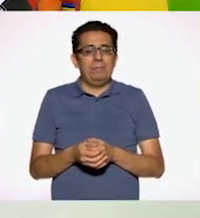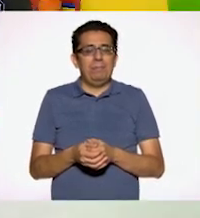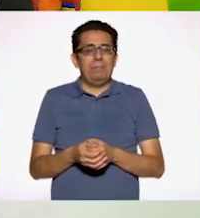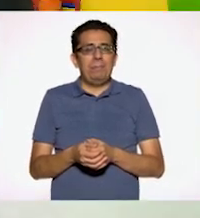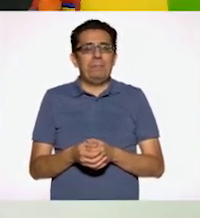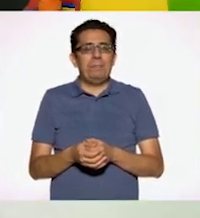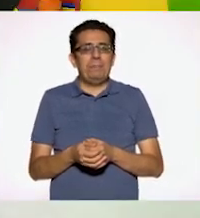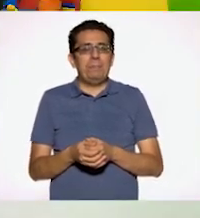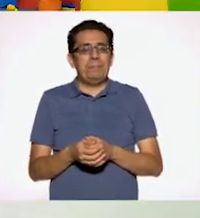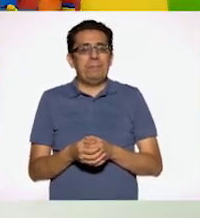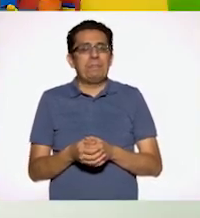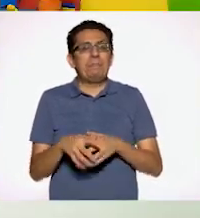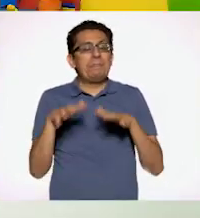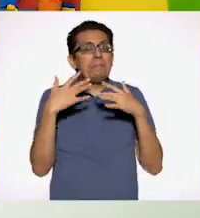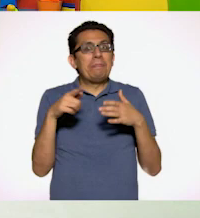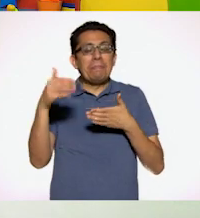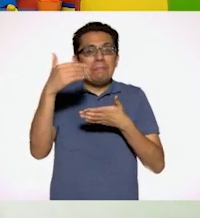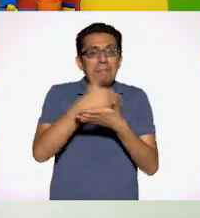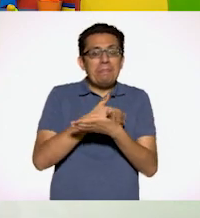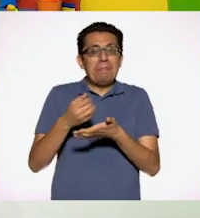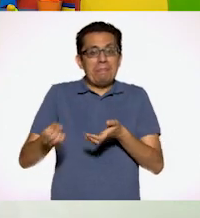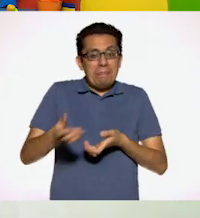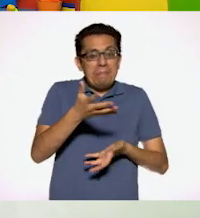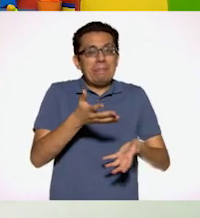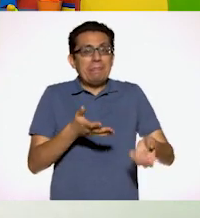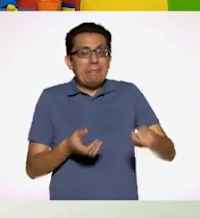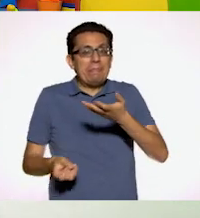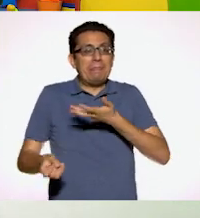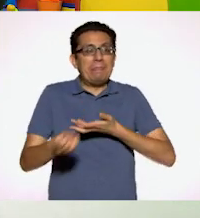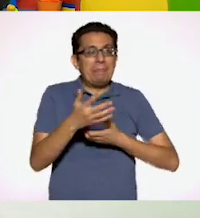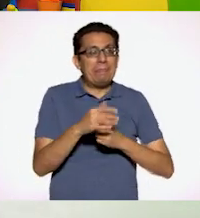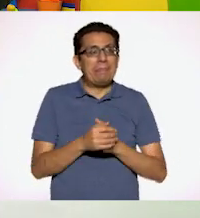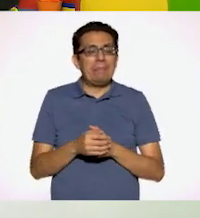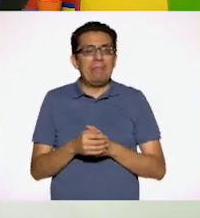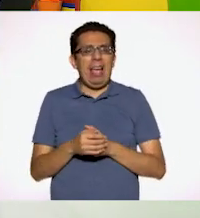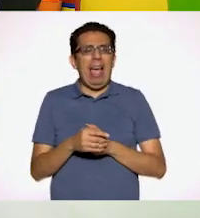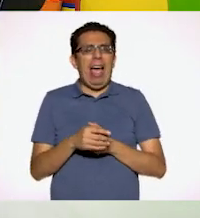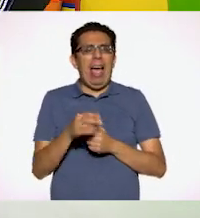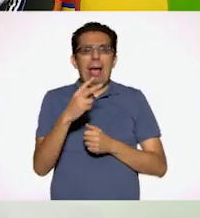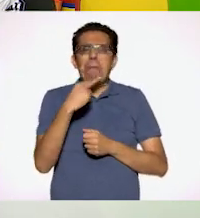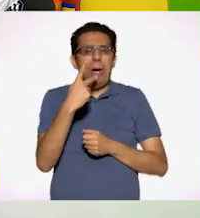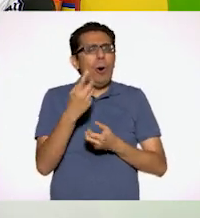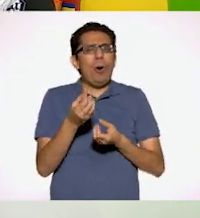chicharra! ¡Ay! ¡Aventaste de a muchas!